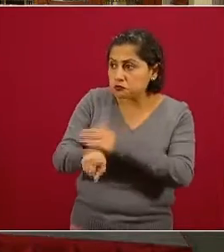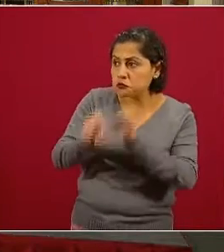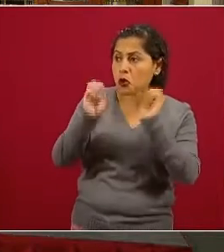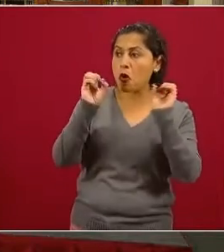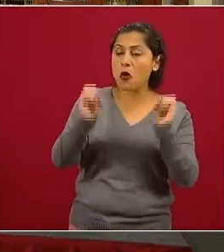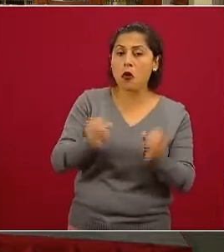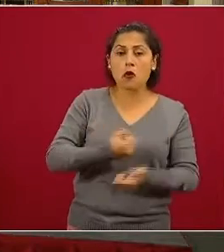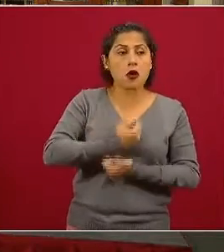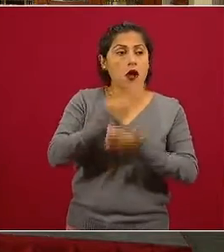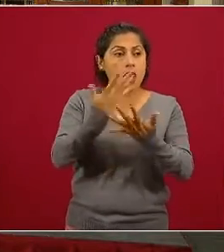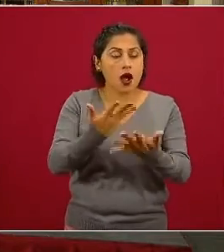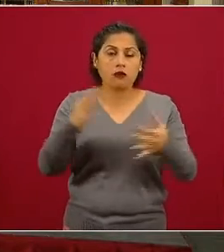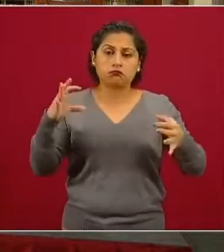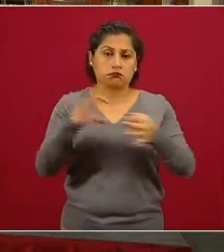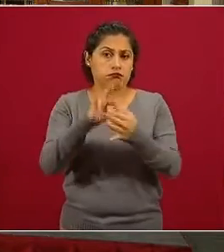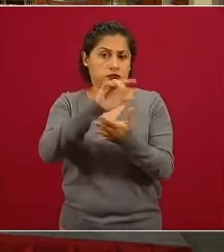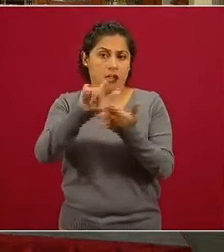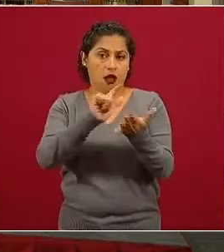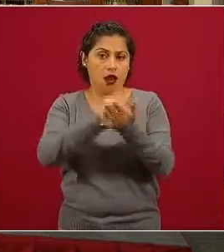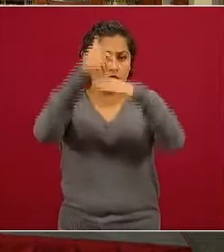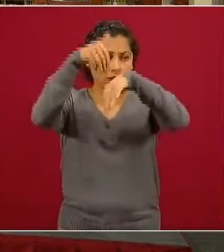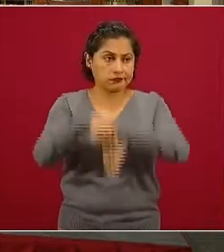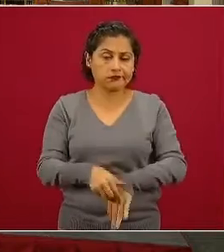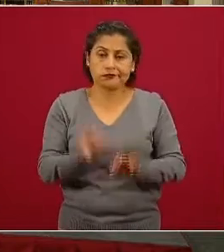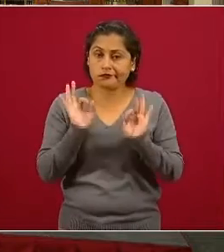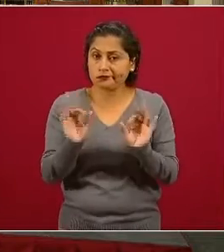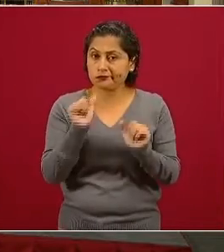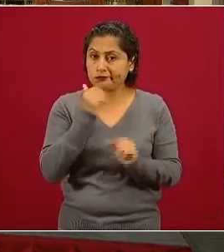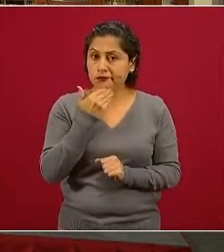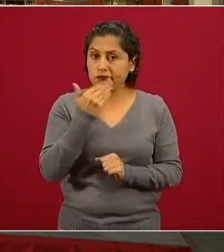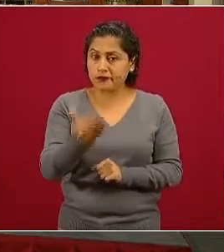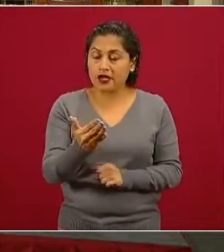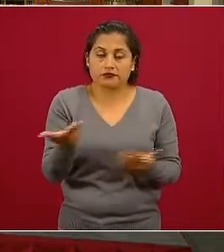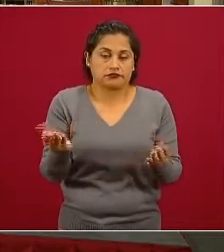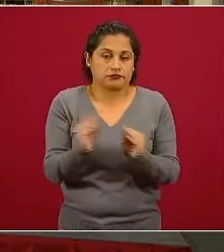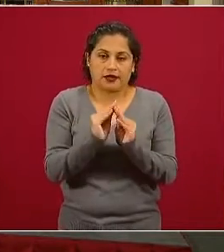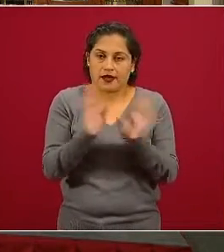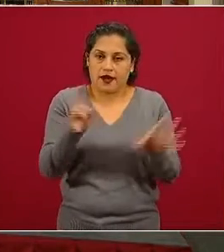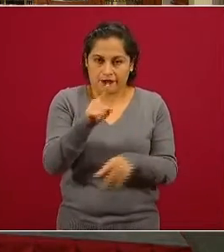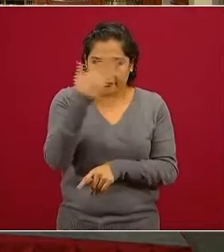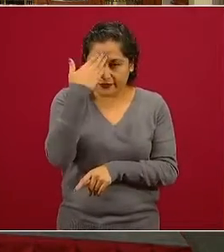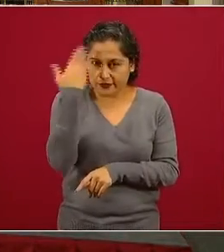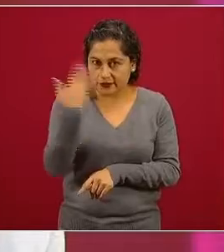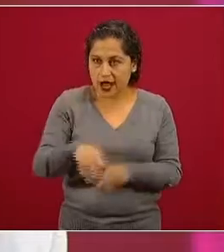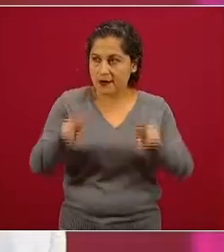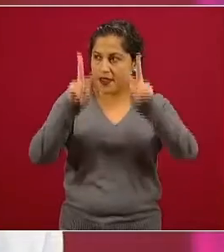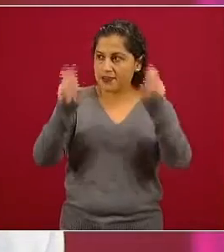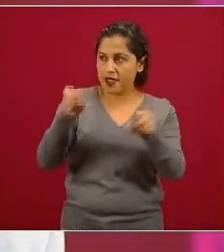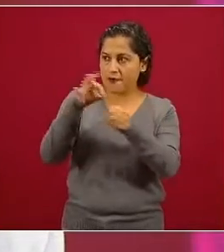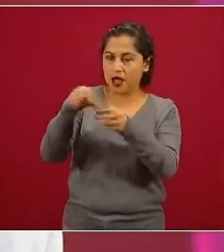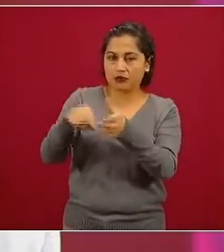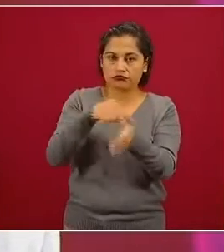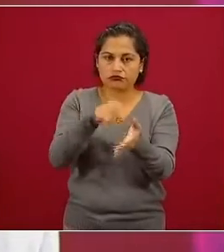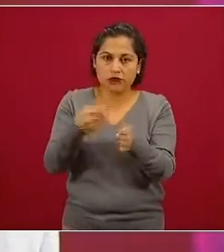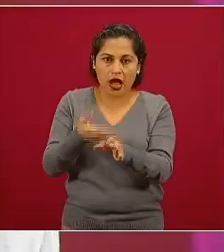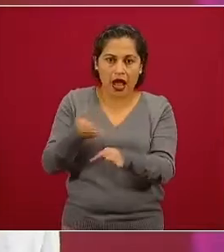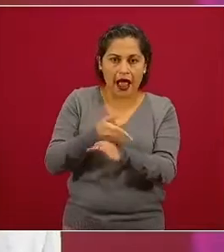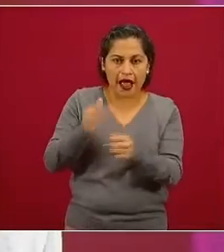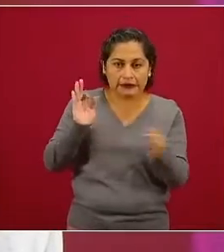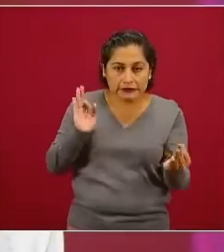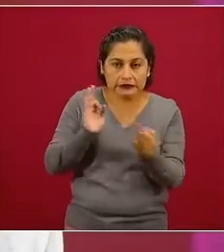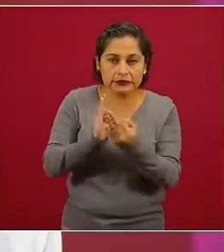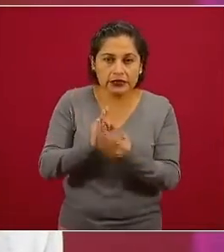por omisiones y negligencias en el manejo de la pandemia. Quiero su postura, si es tan amable. Pues ninguna postura, yo no me meto en política electoral.